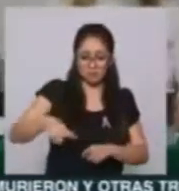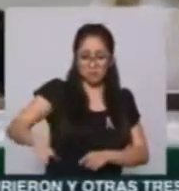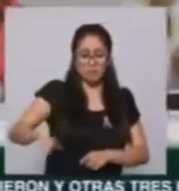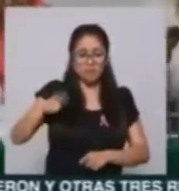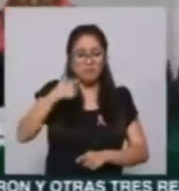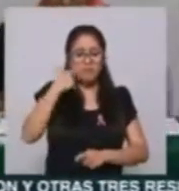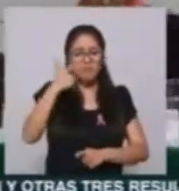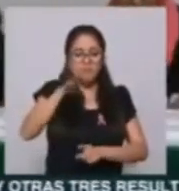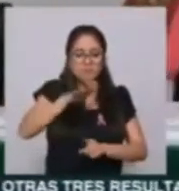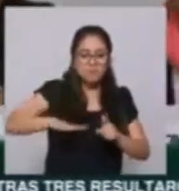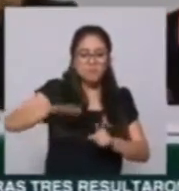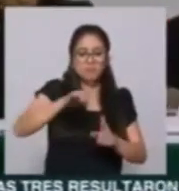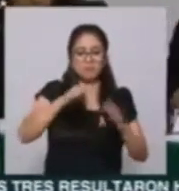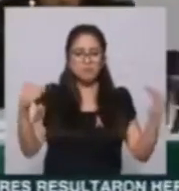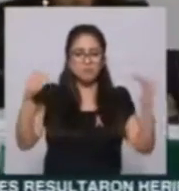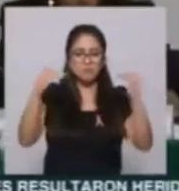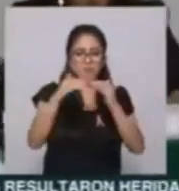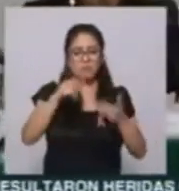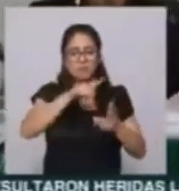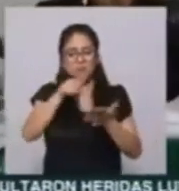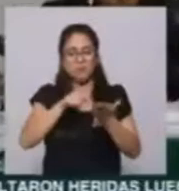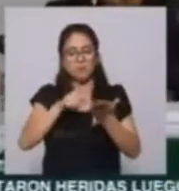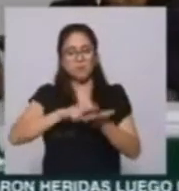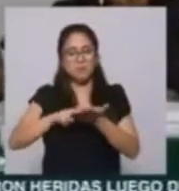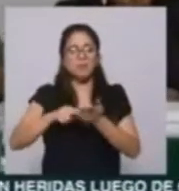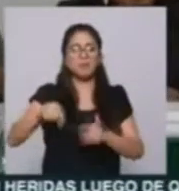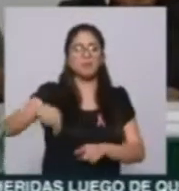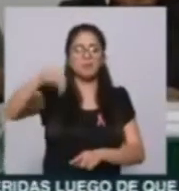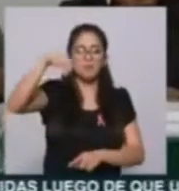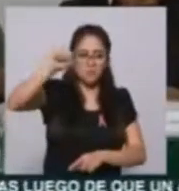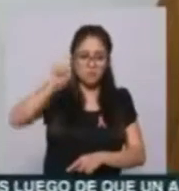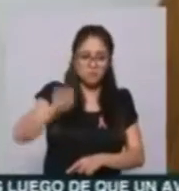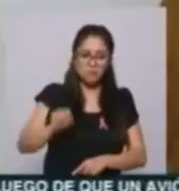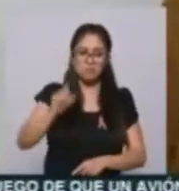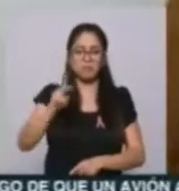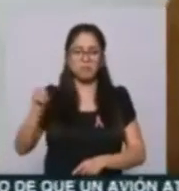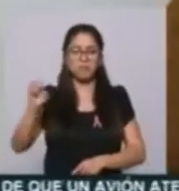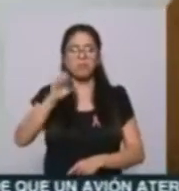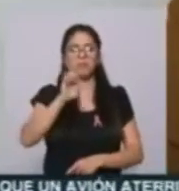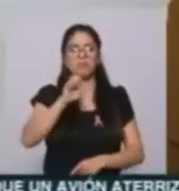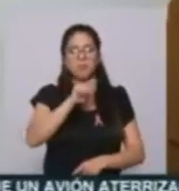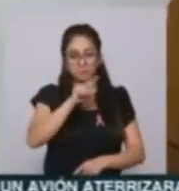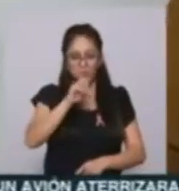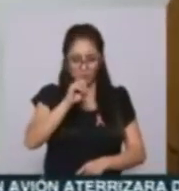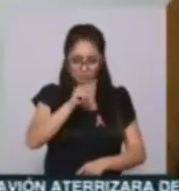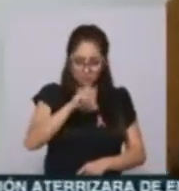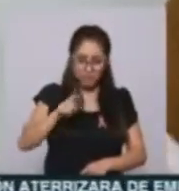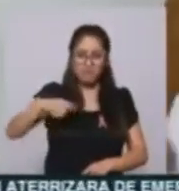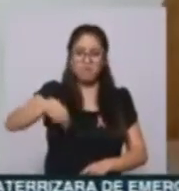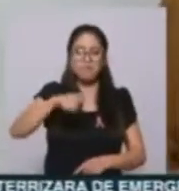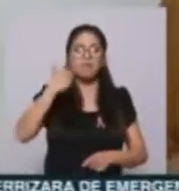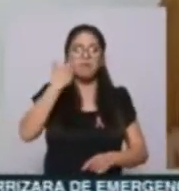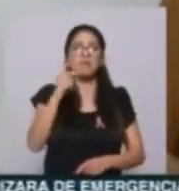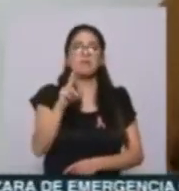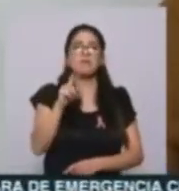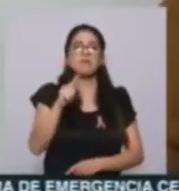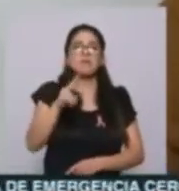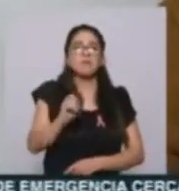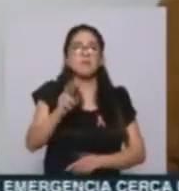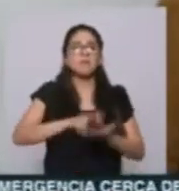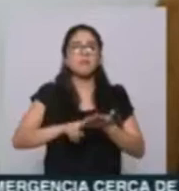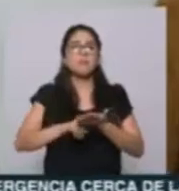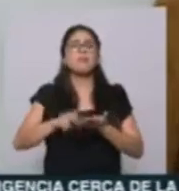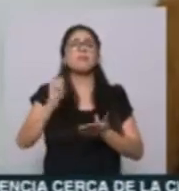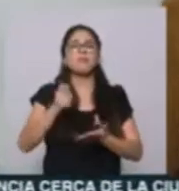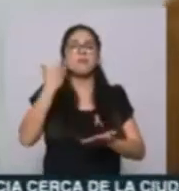cantidad de áreas verdes que hay en el norte, sur, oriente y poniente de la ciudad, por lo que la Secretaría impulsa el Reto Verde, que tiene como objetivo